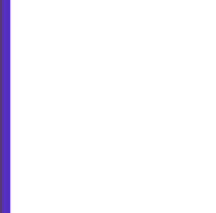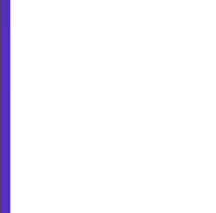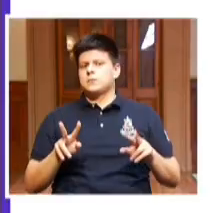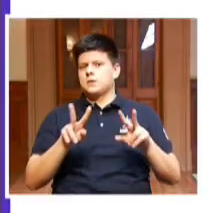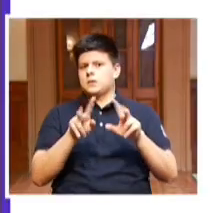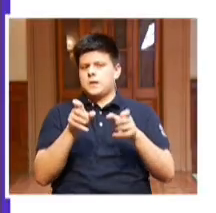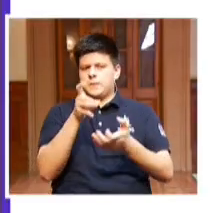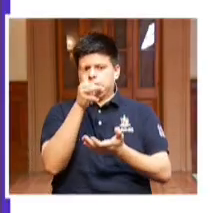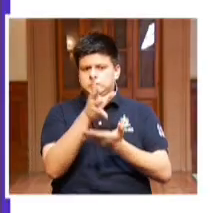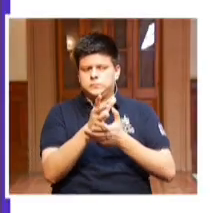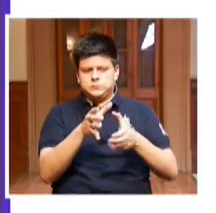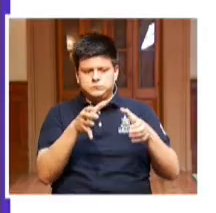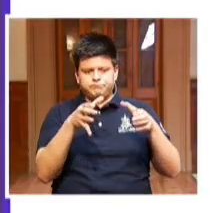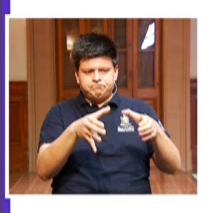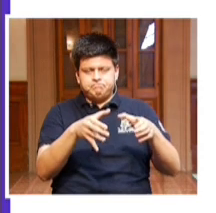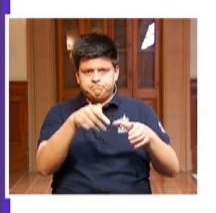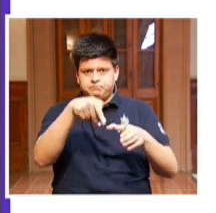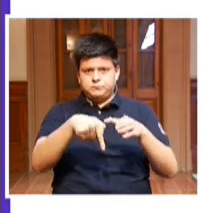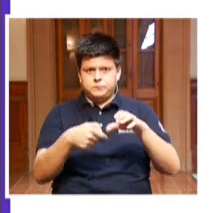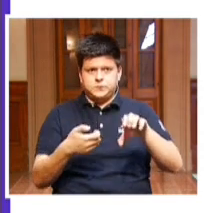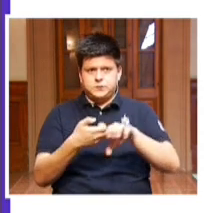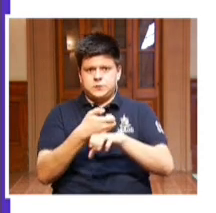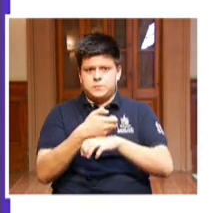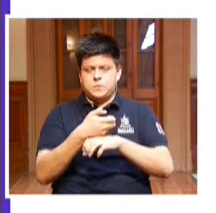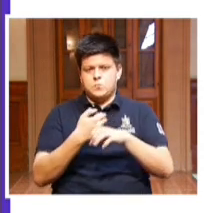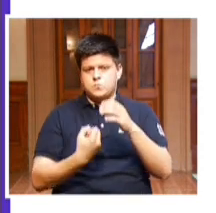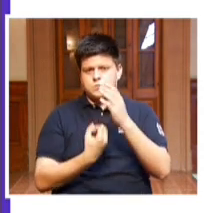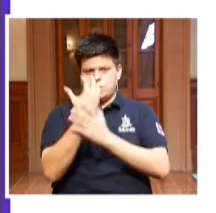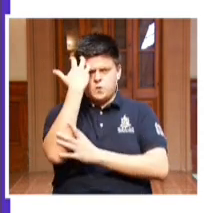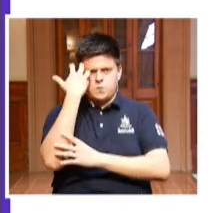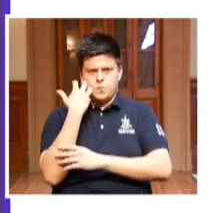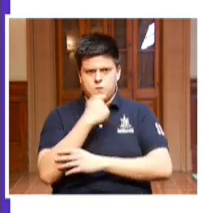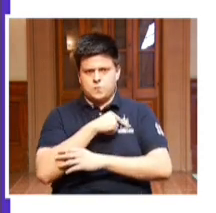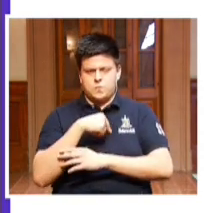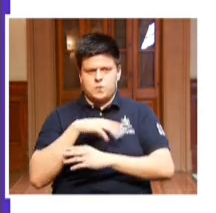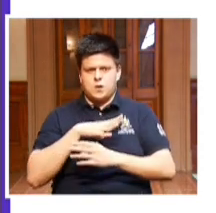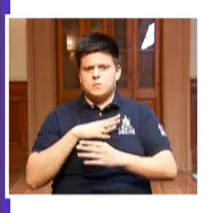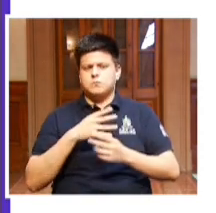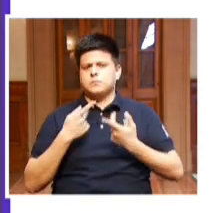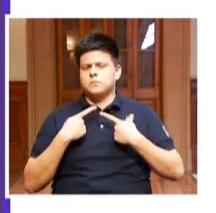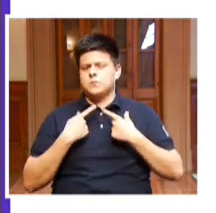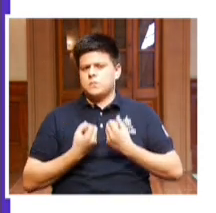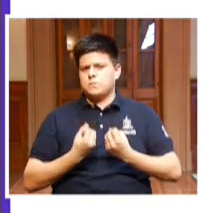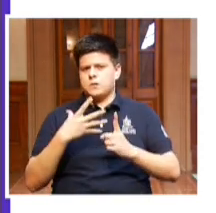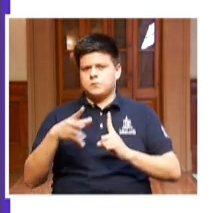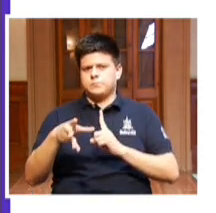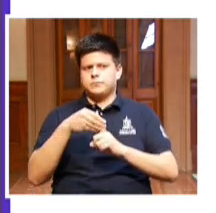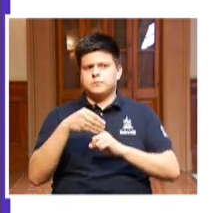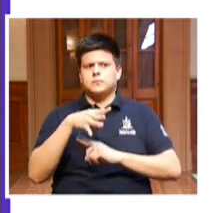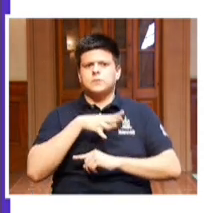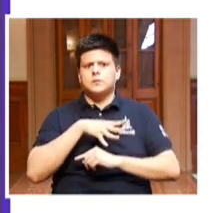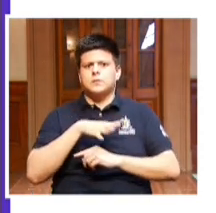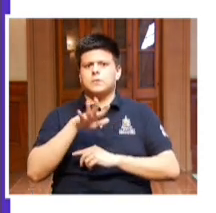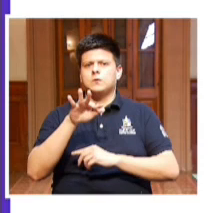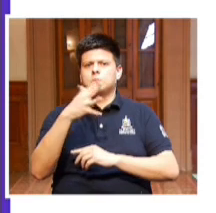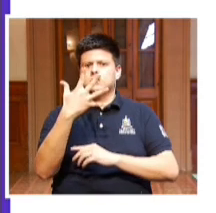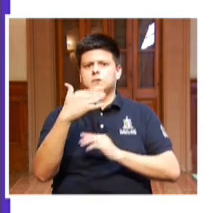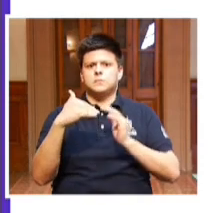Hablando específicamente de la carga de la enfermedad en el estado de Nuevo León, hoy tenemos